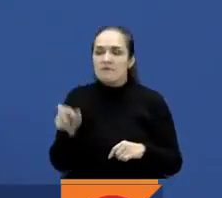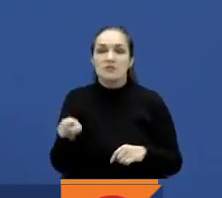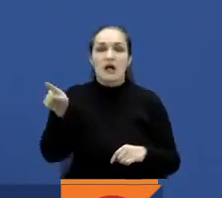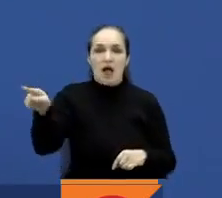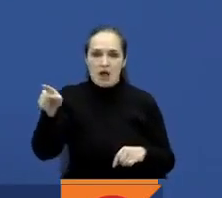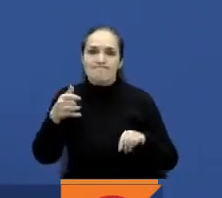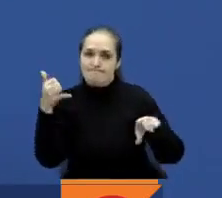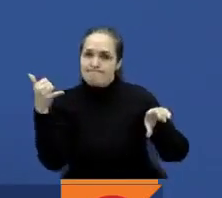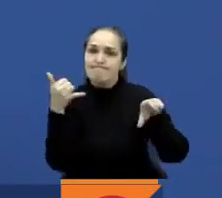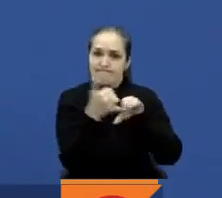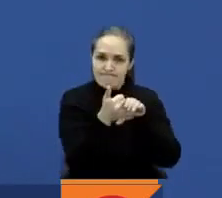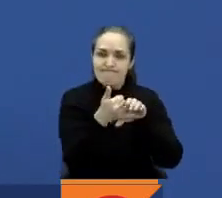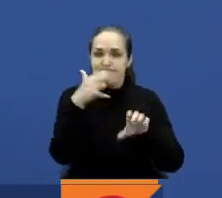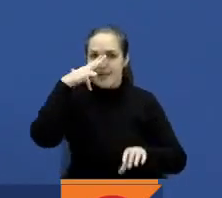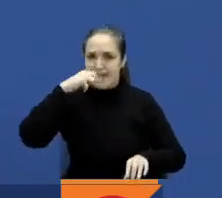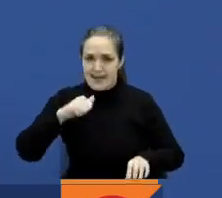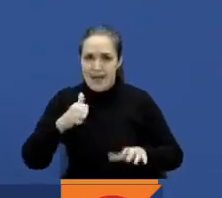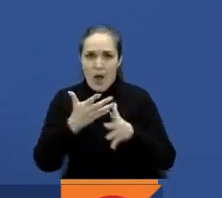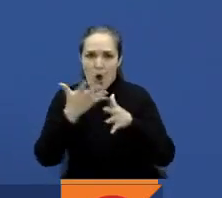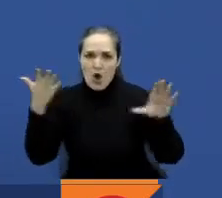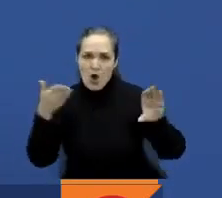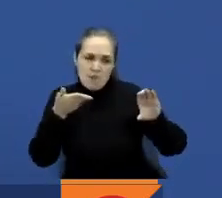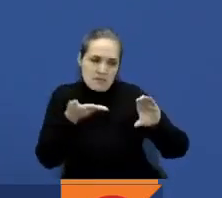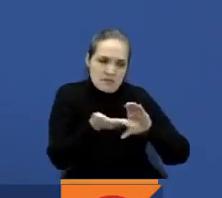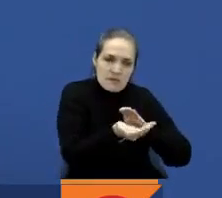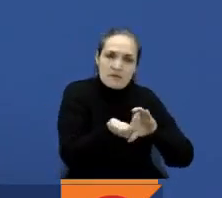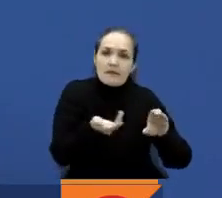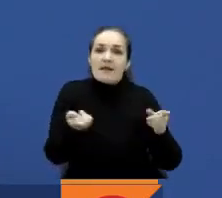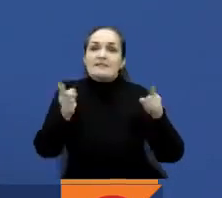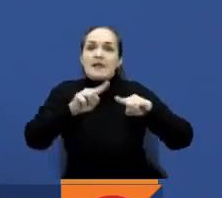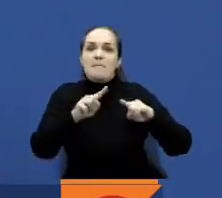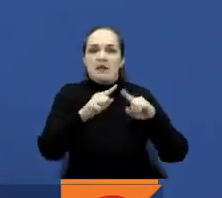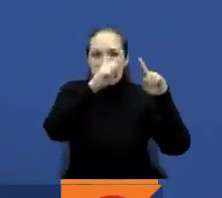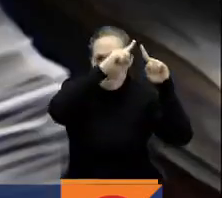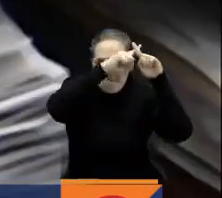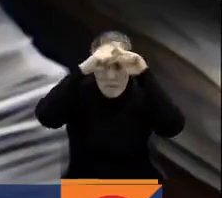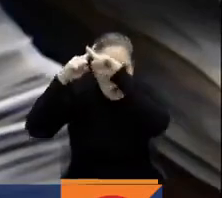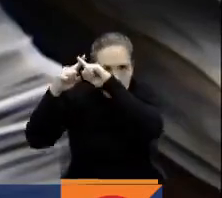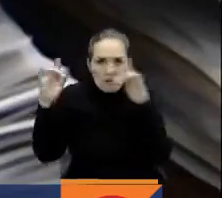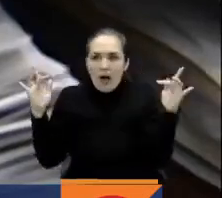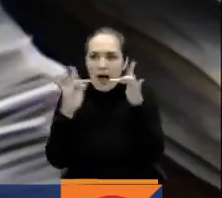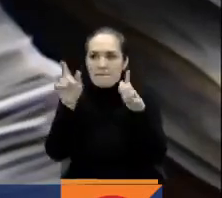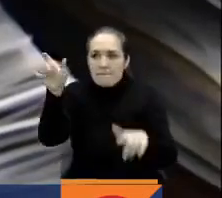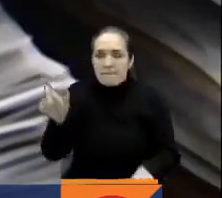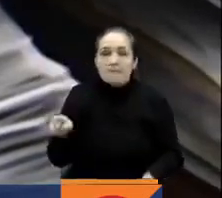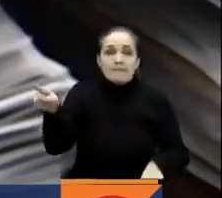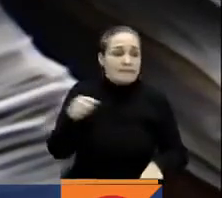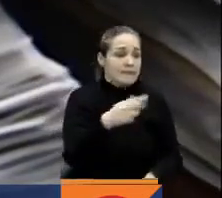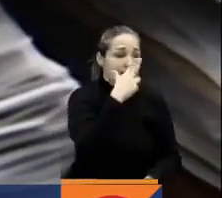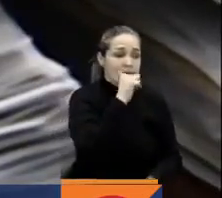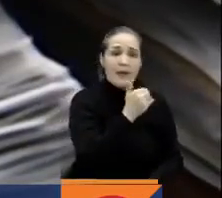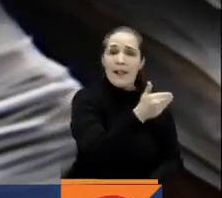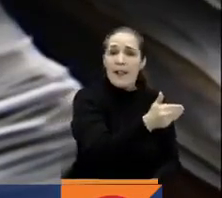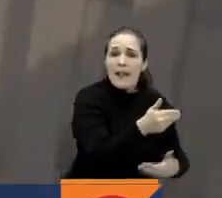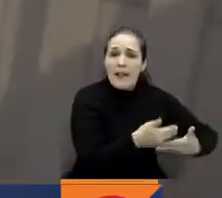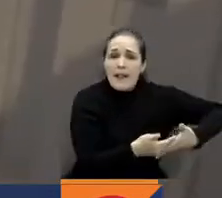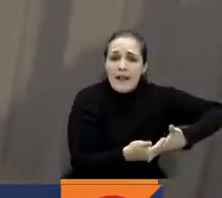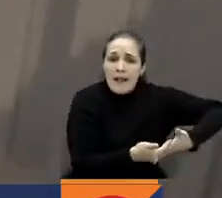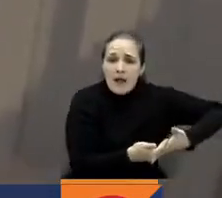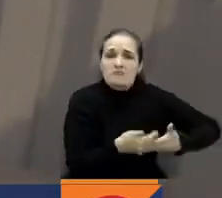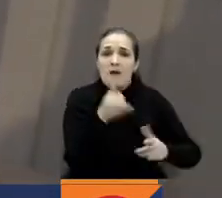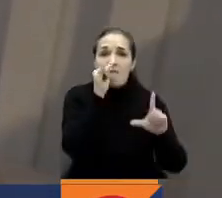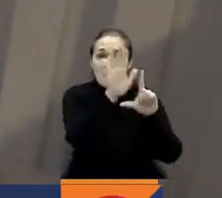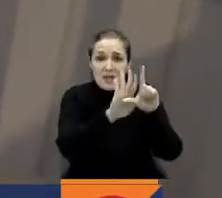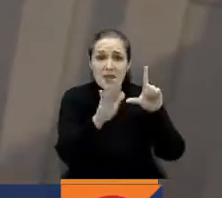con menor de 14 años agravado y pornografía con personas menores de 18 años los registros fílmicos fueron evidencias